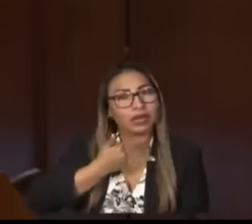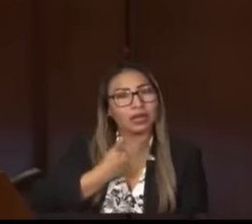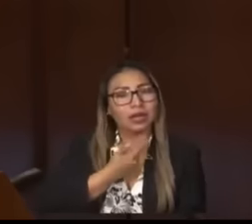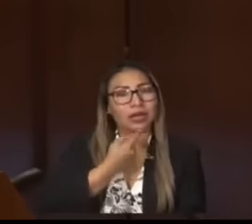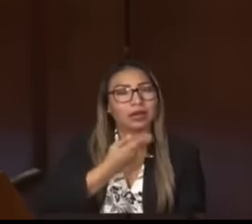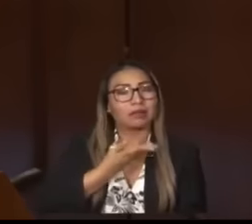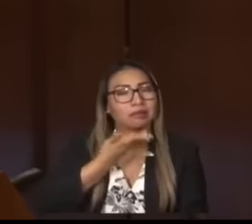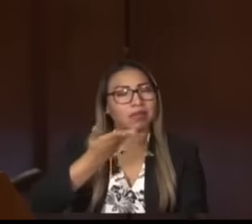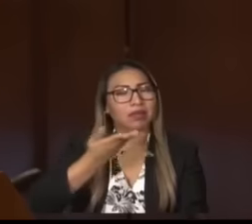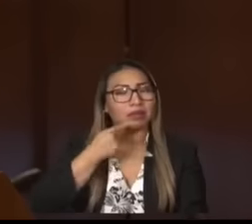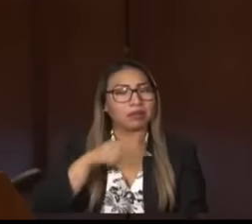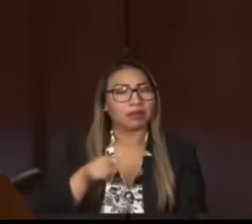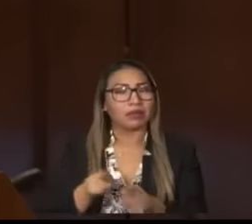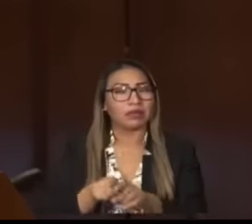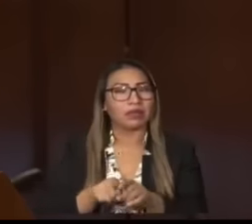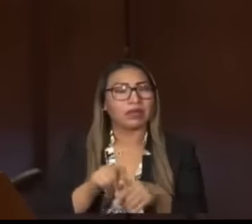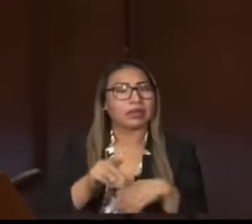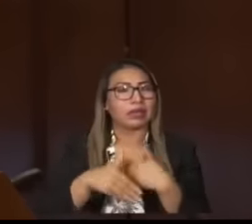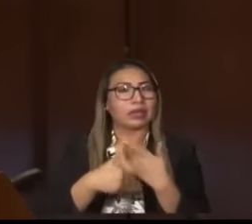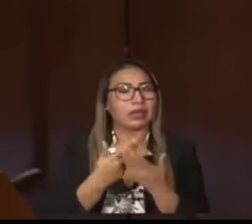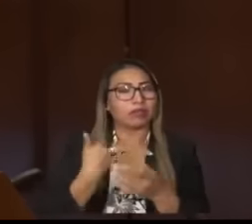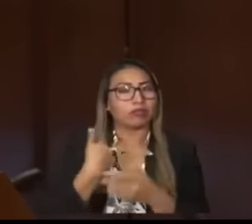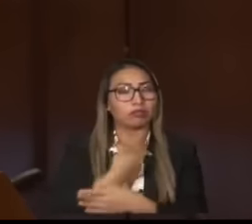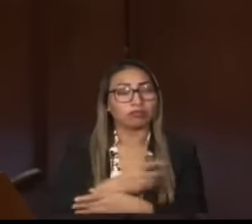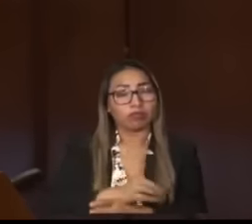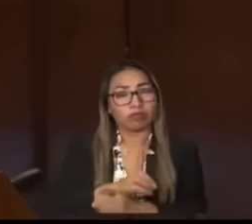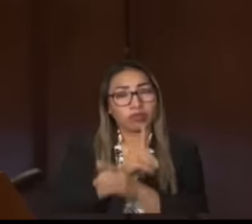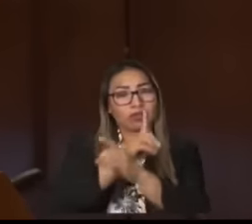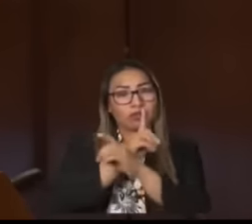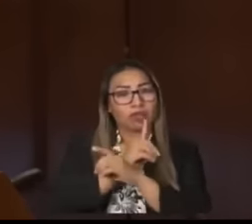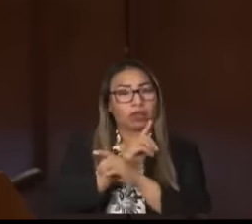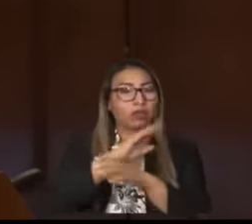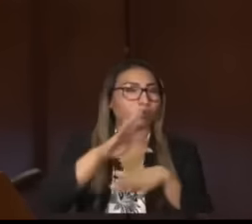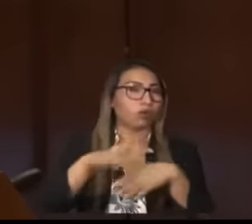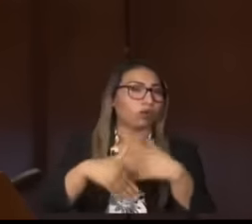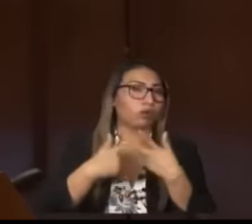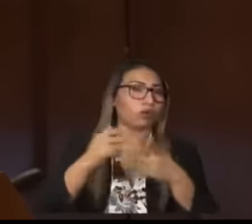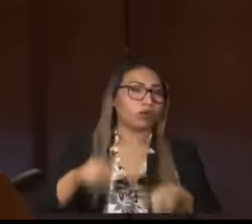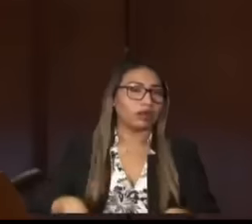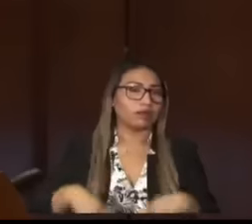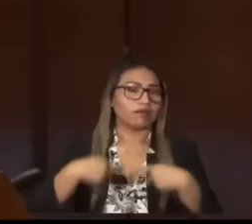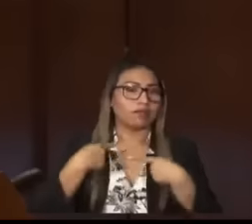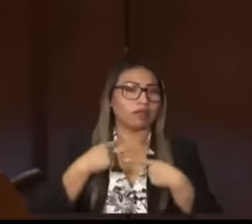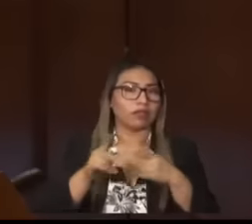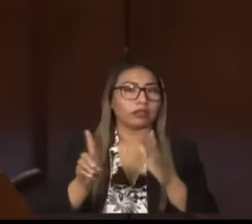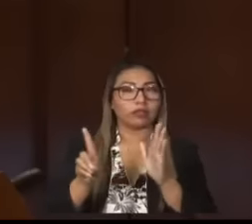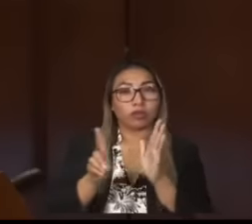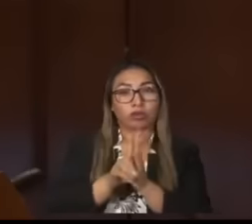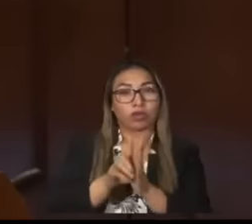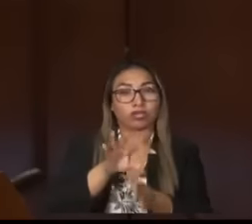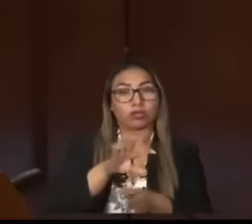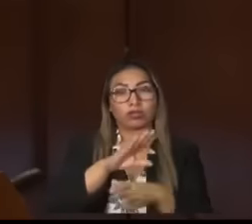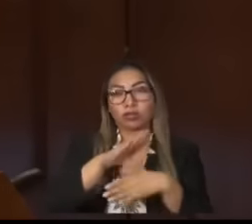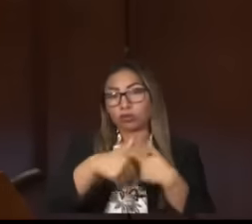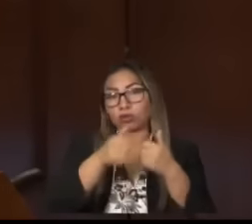las organizaciones que hemos defendido toda la vida los derechos del pueblo?